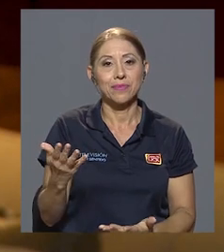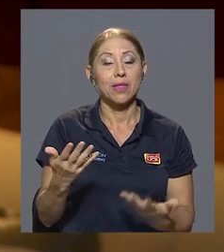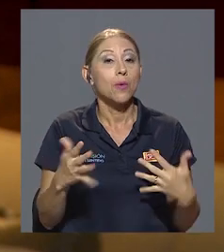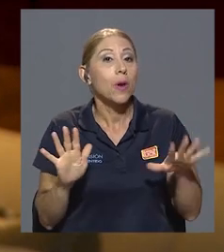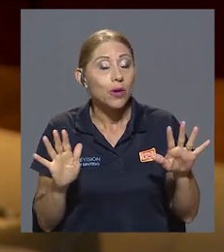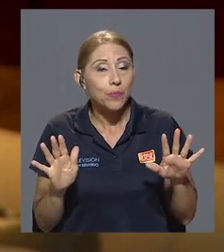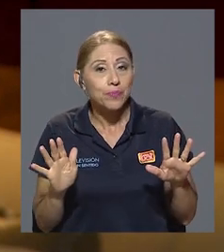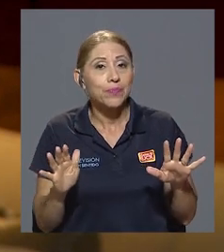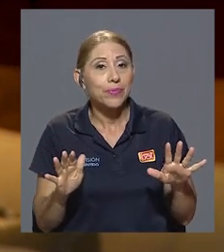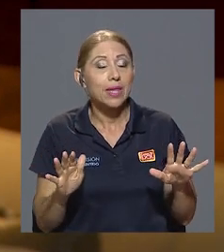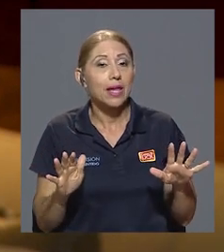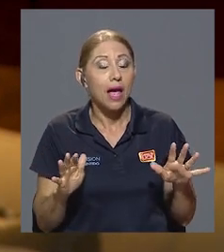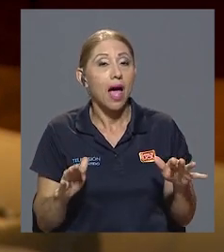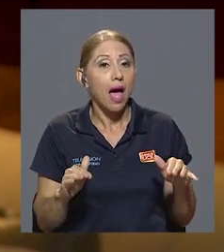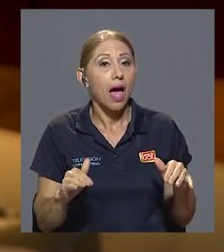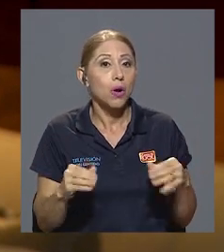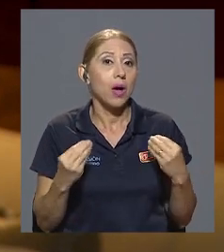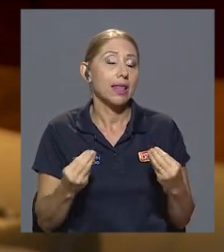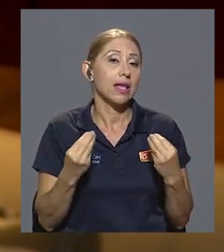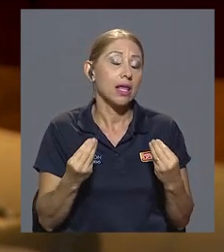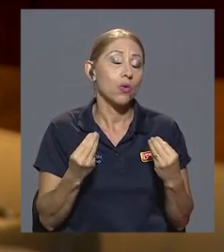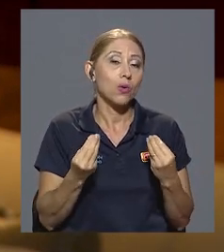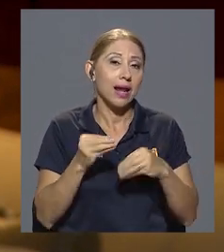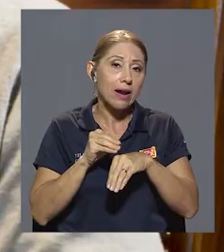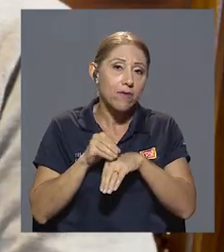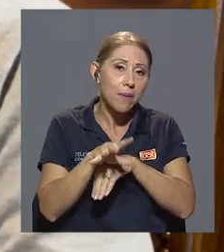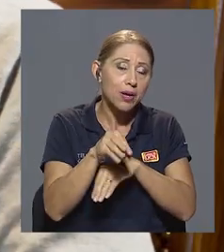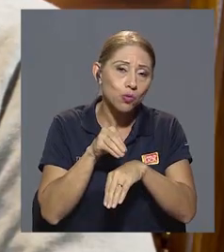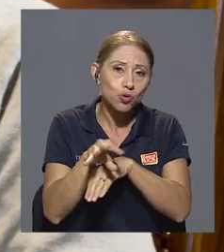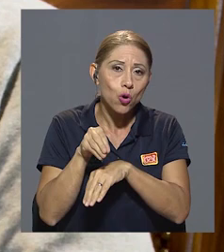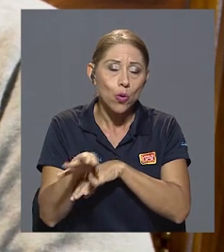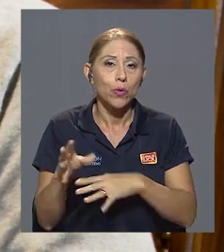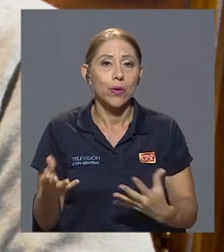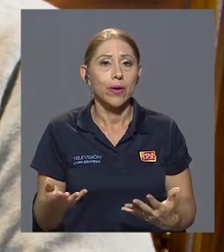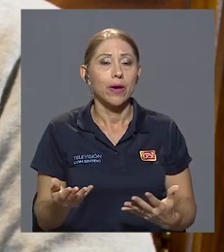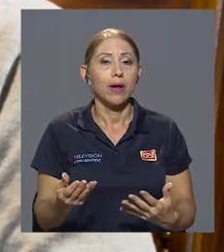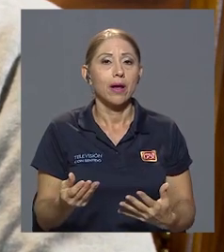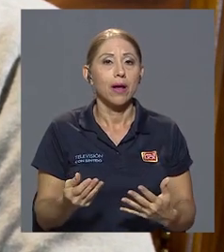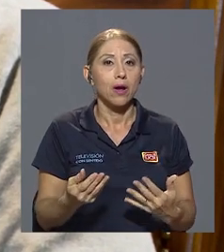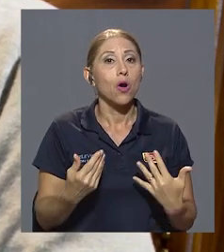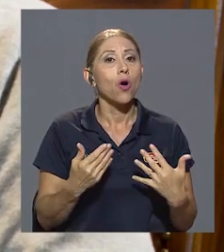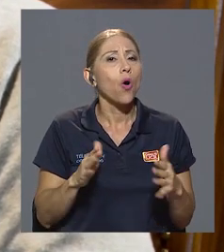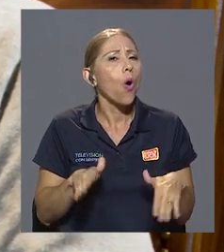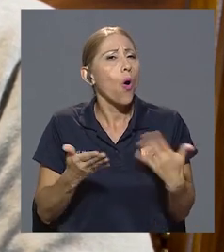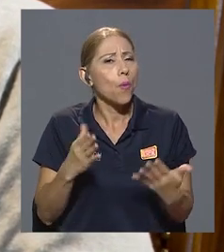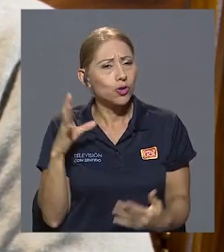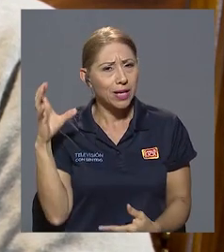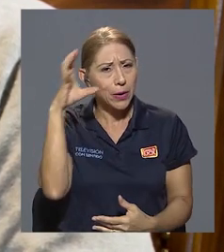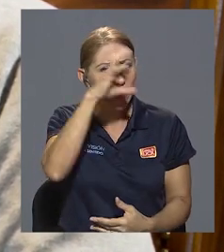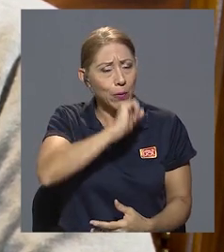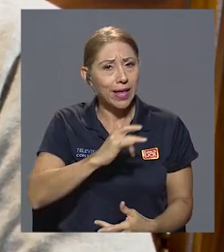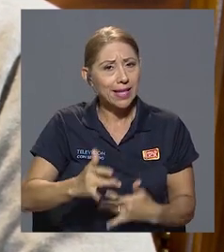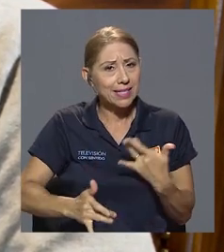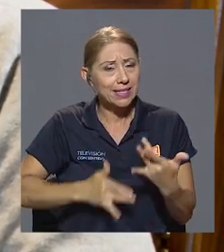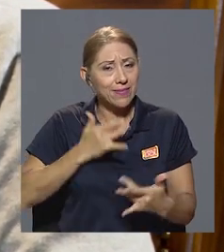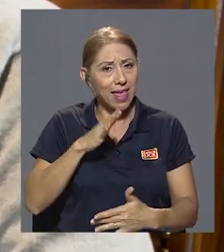bueno ha tenido una gran repercusión como como se nota esta sensibilidad ante estos